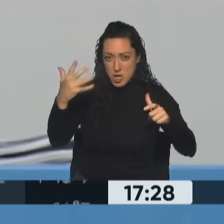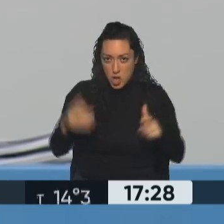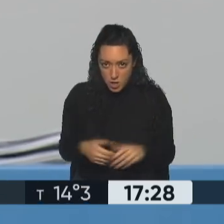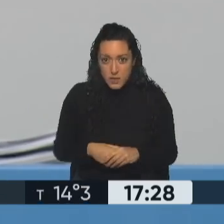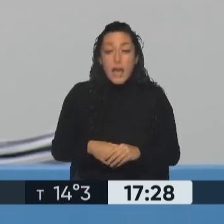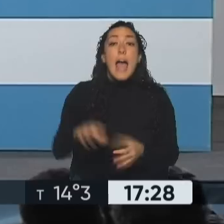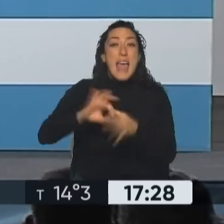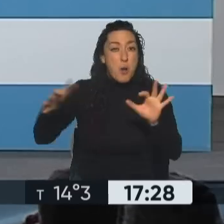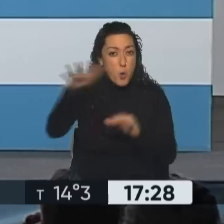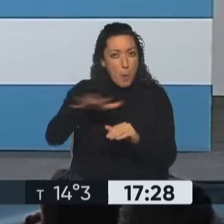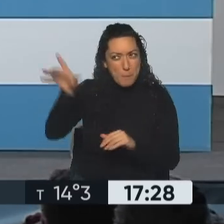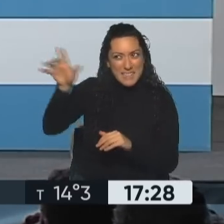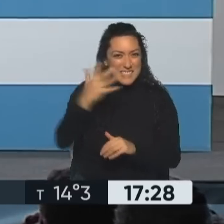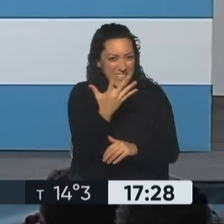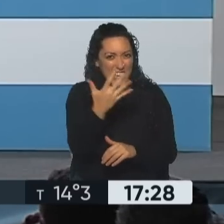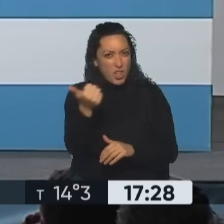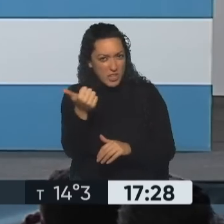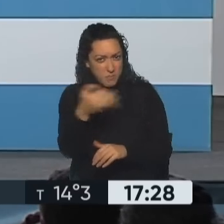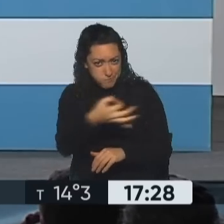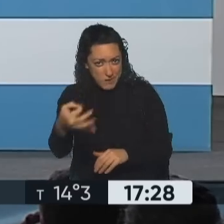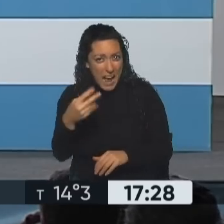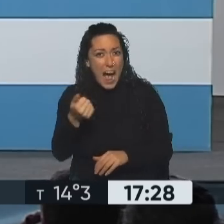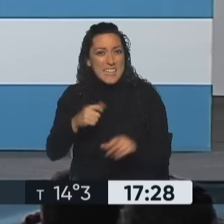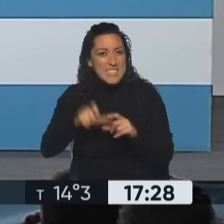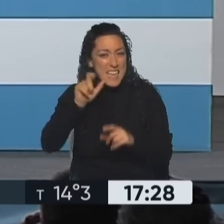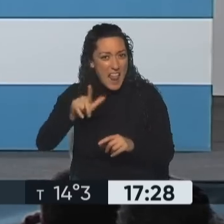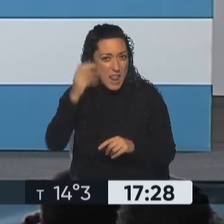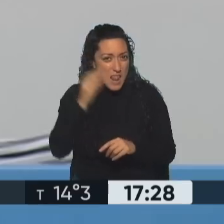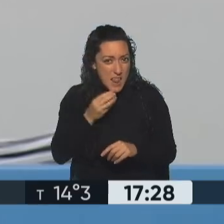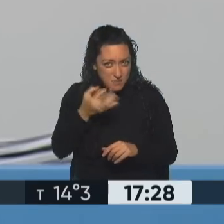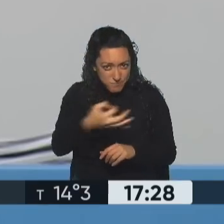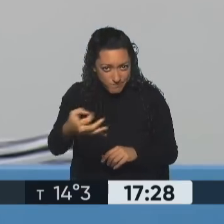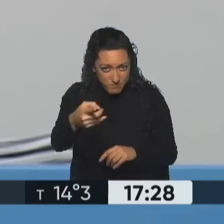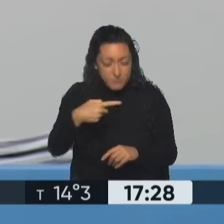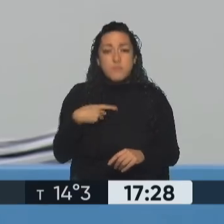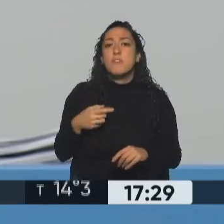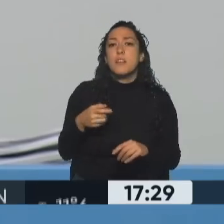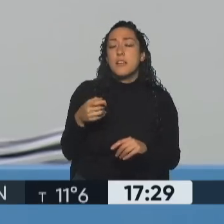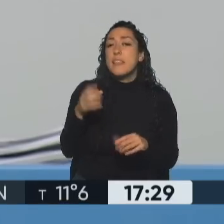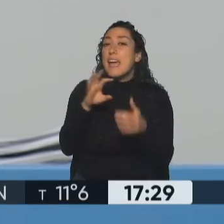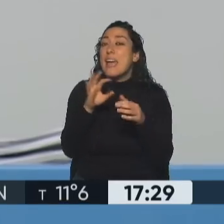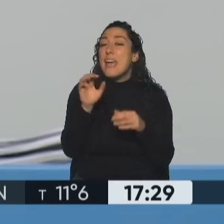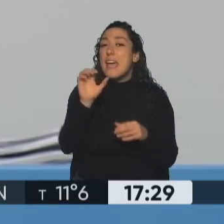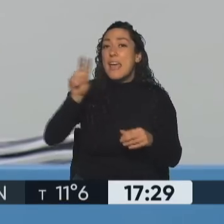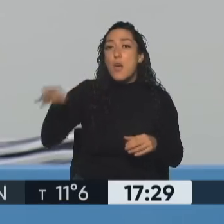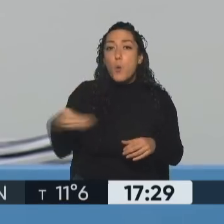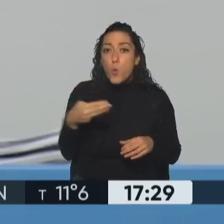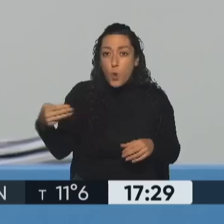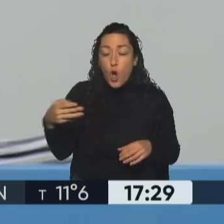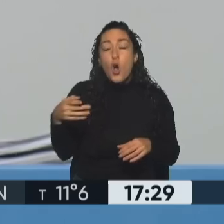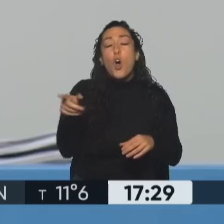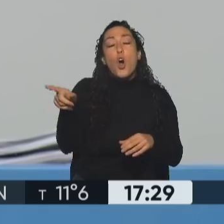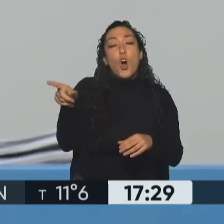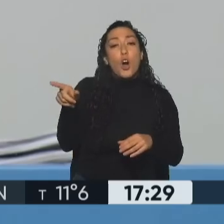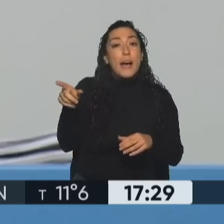cuento, 5 o 6, ¿no, Axel? 5 o 6 veces la base monetaria del euro. O sea, el Estado